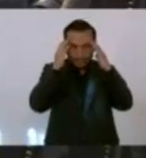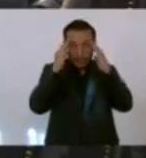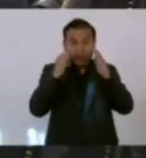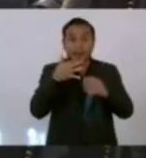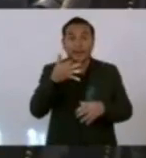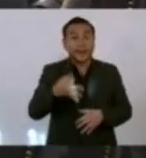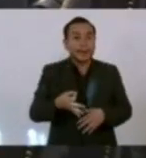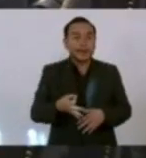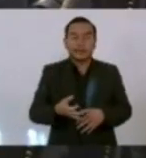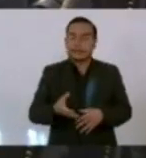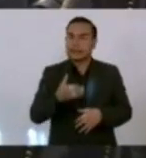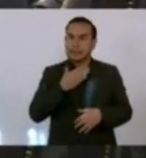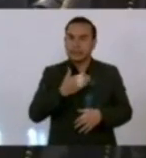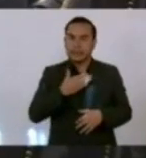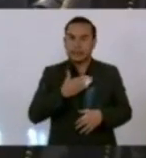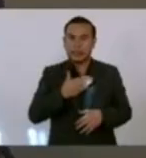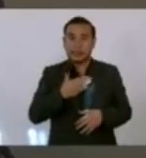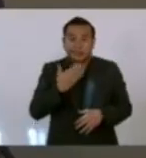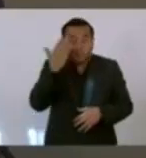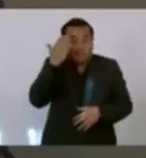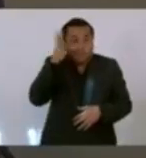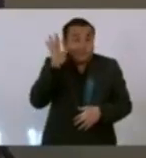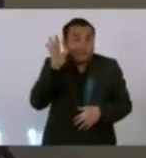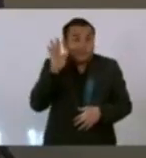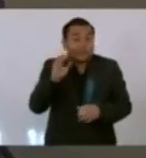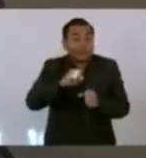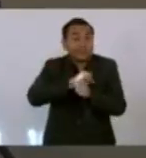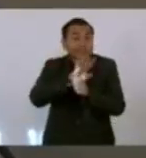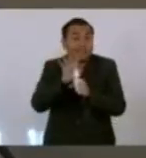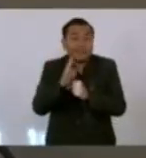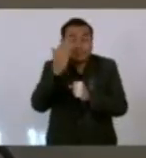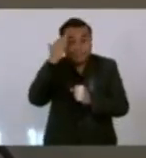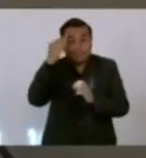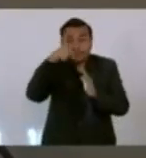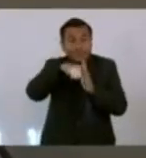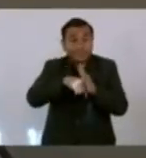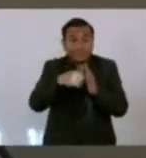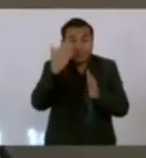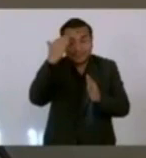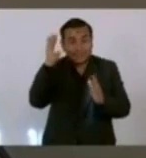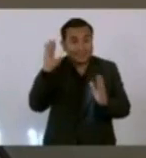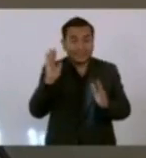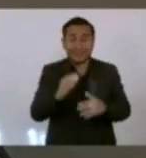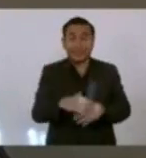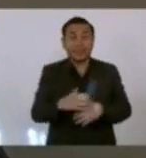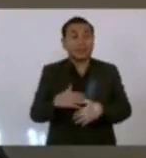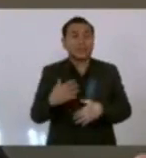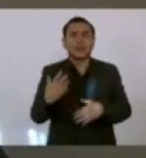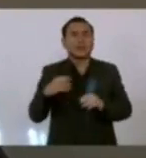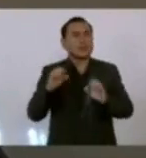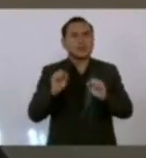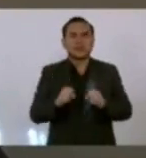podemos estar preparados para algo que no conocemos. Nos podemos preparar lo mejor posible para algo que no conocemos, pero no podemos